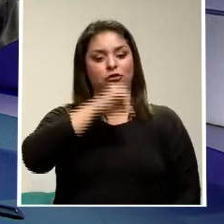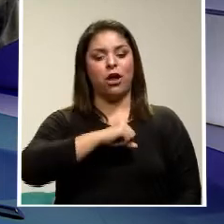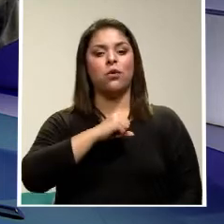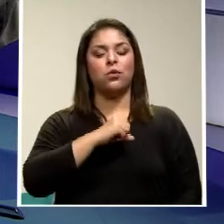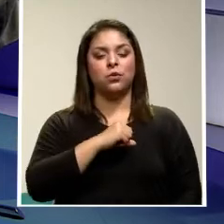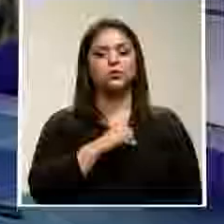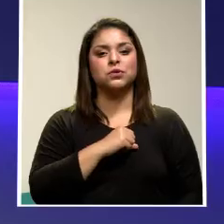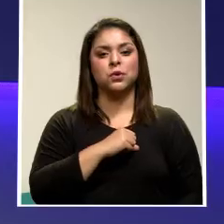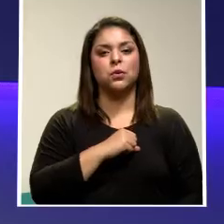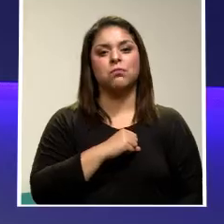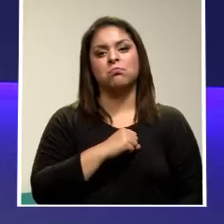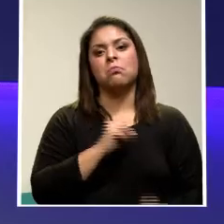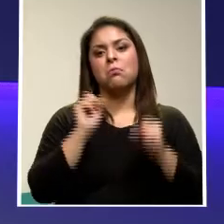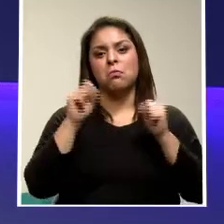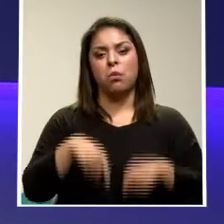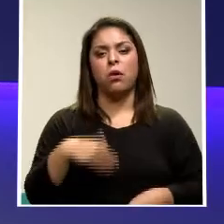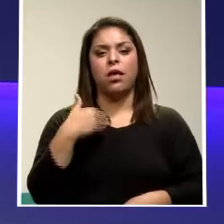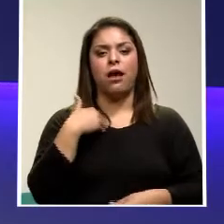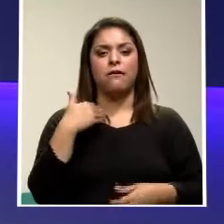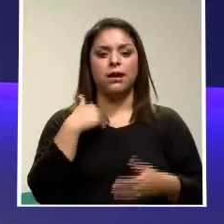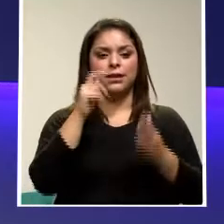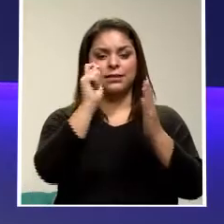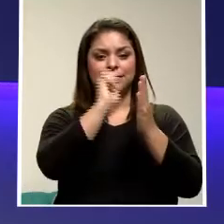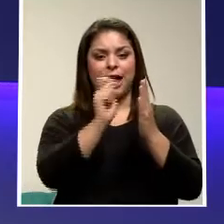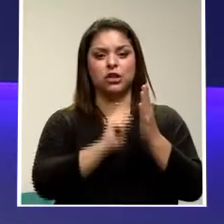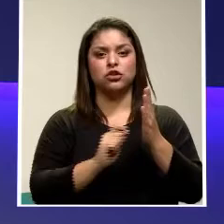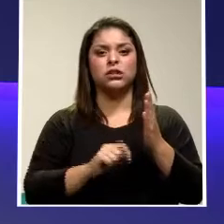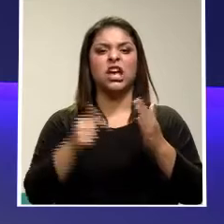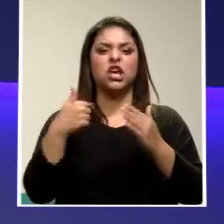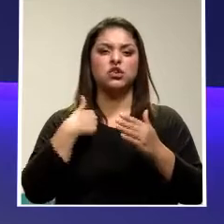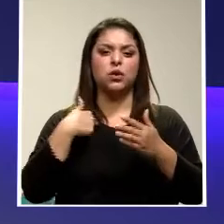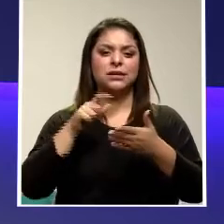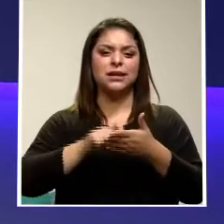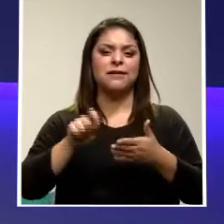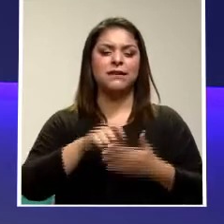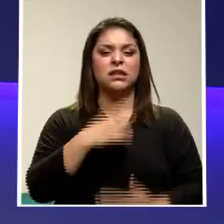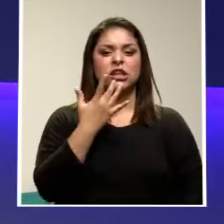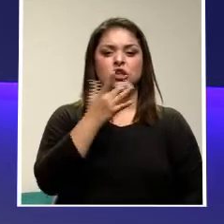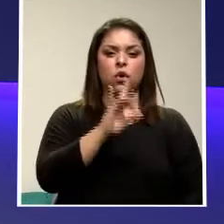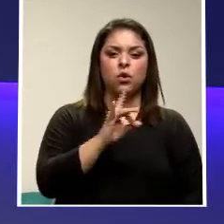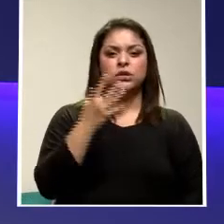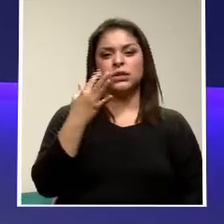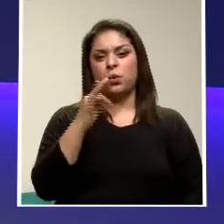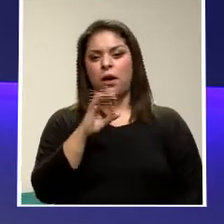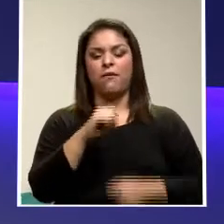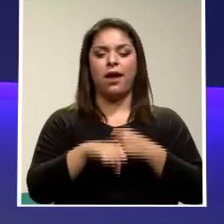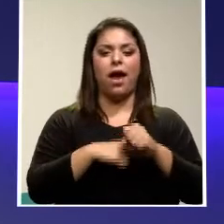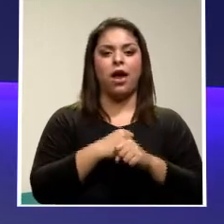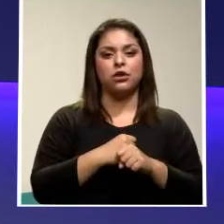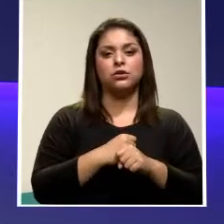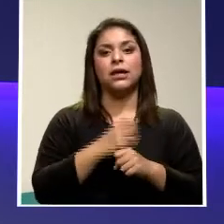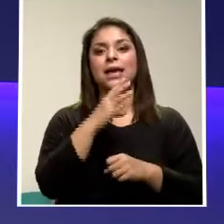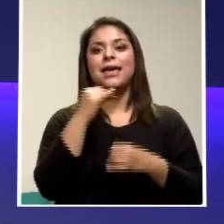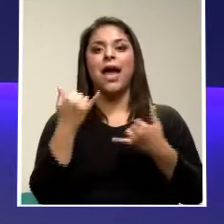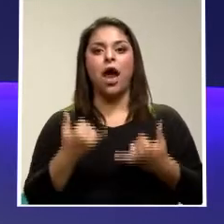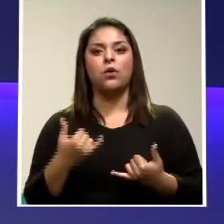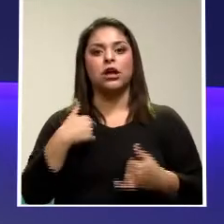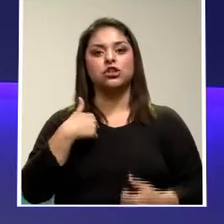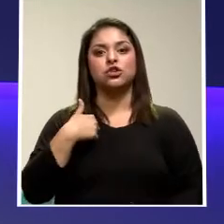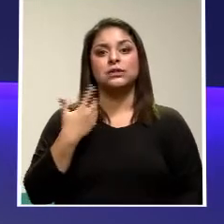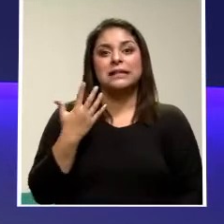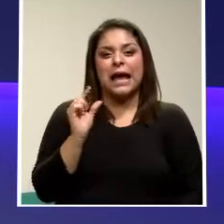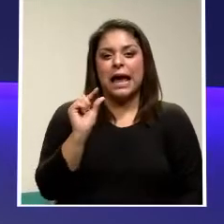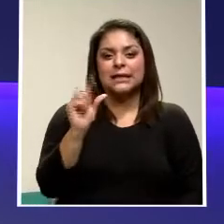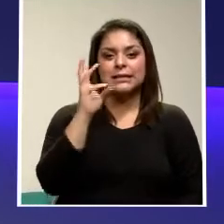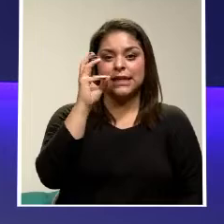ahí puede haber textos escritos, sí, a los 18, 19 años y ahora rozo ya los 60